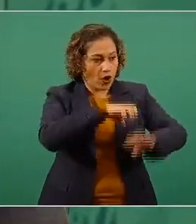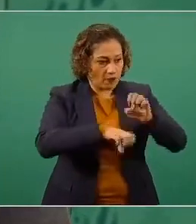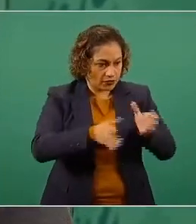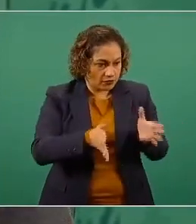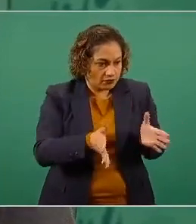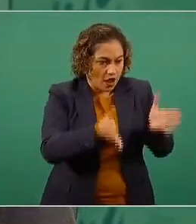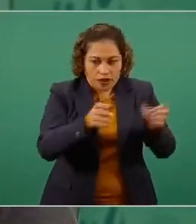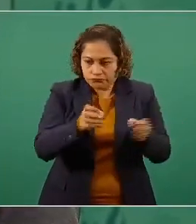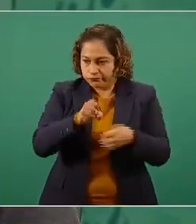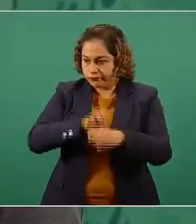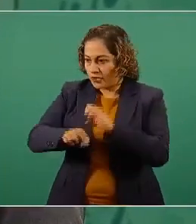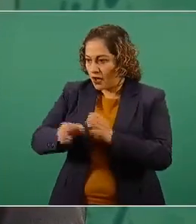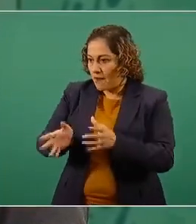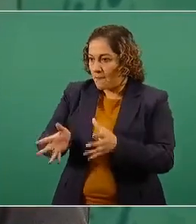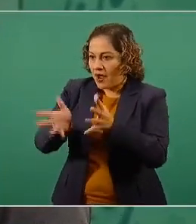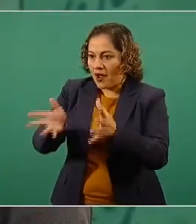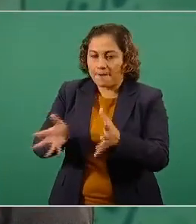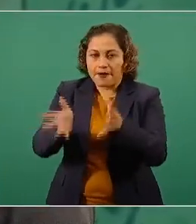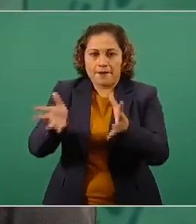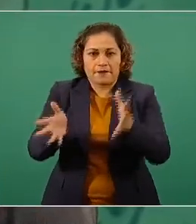prioridad,